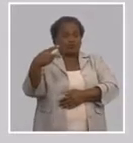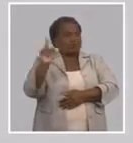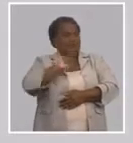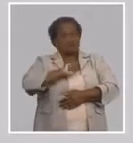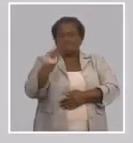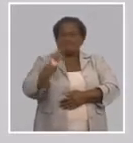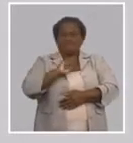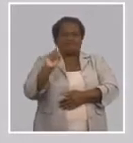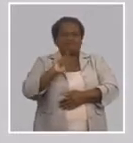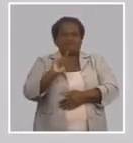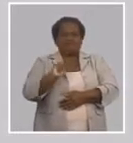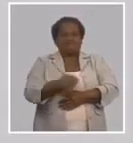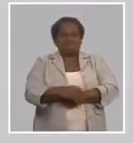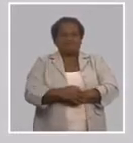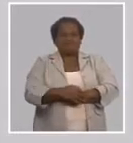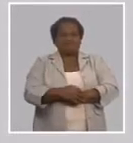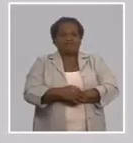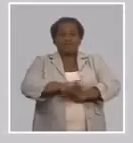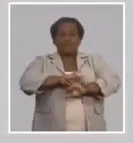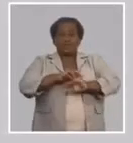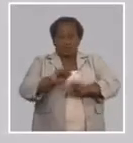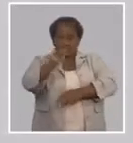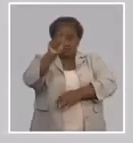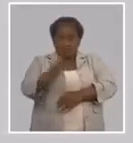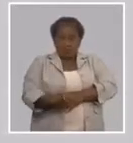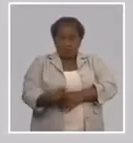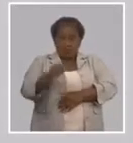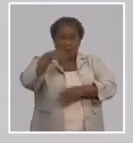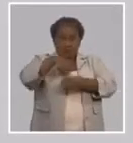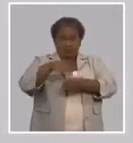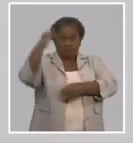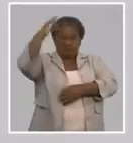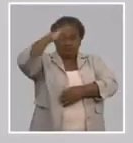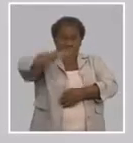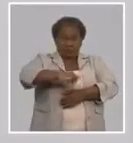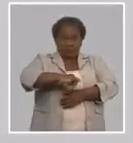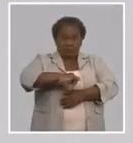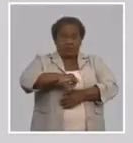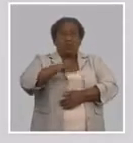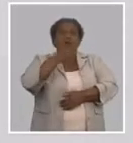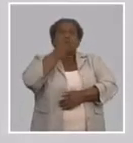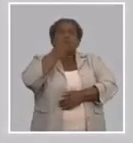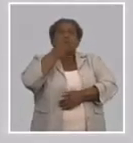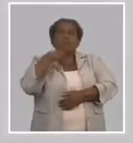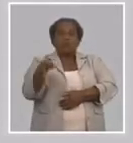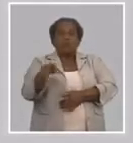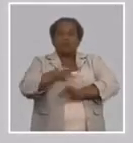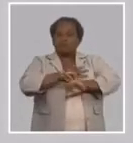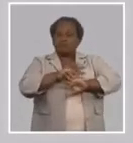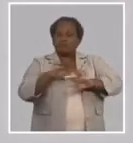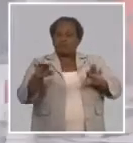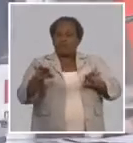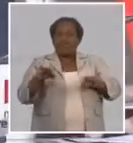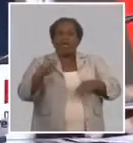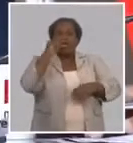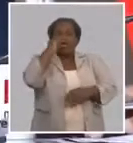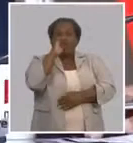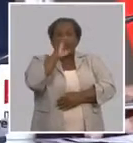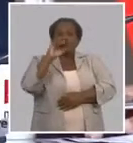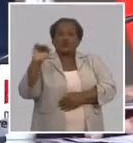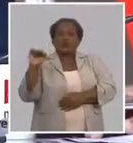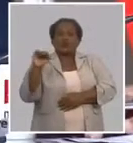efecto y que ya los pasajeros podían acogerse a las normas existentes